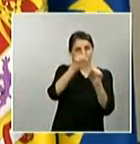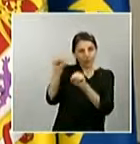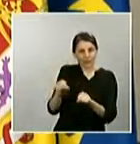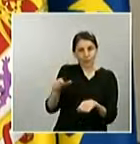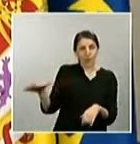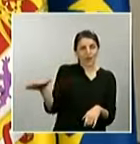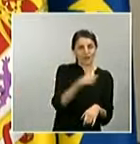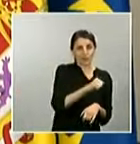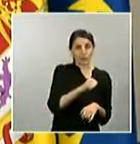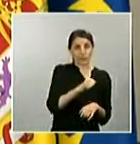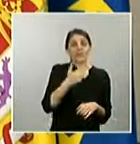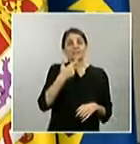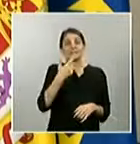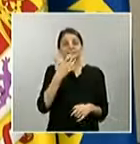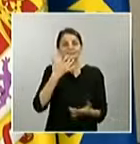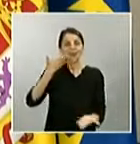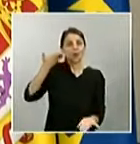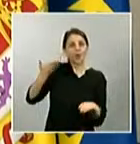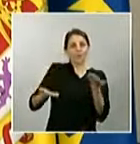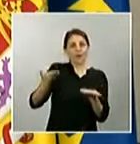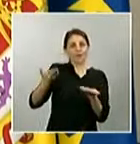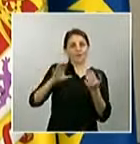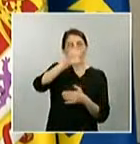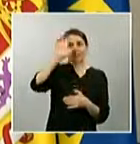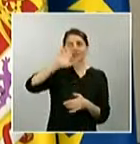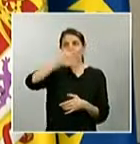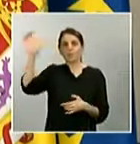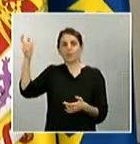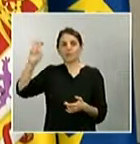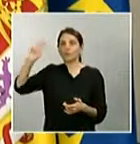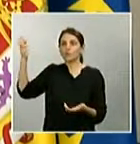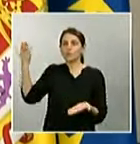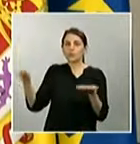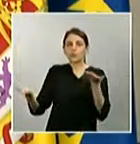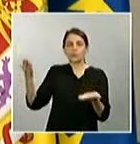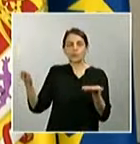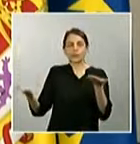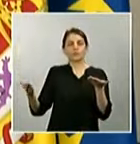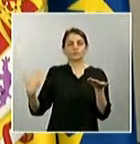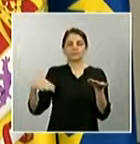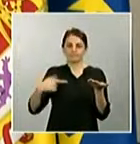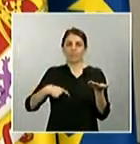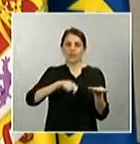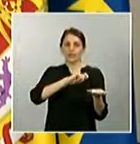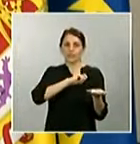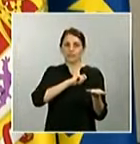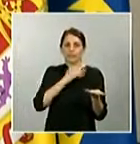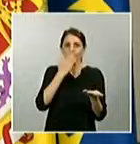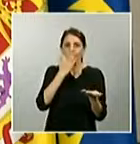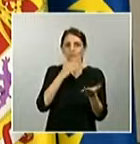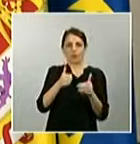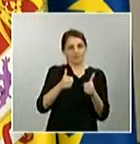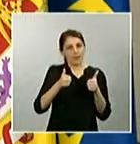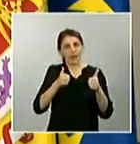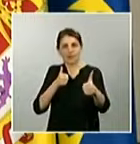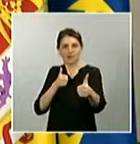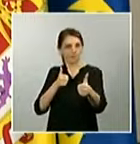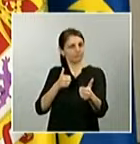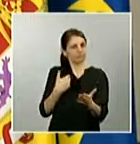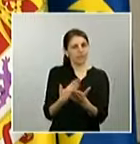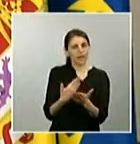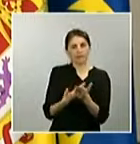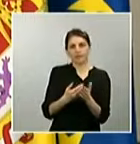pues que estamos viendo estamos entre los países que estamos yendo claramente más lejos en esta política de garantía de rentas que también se ha